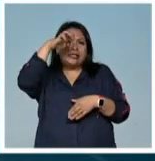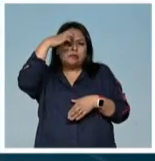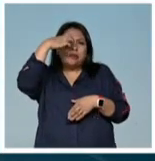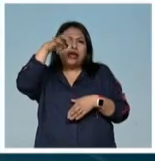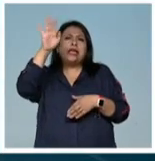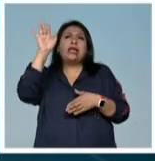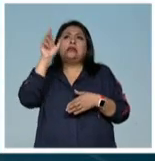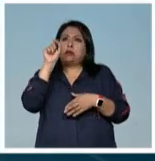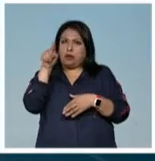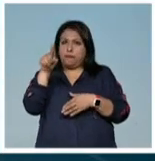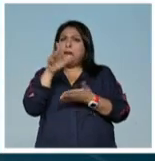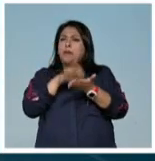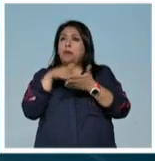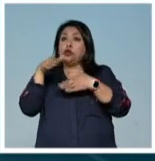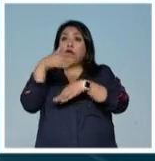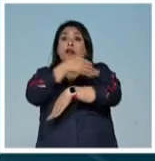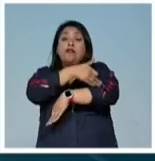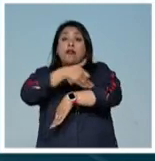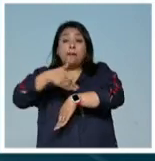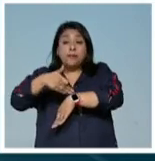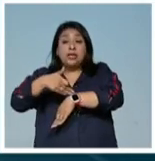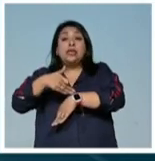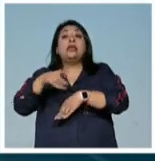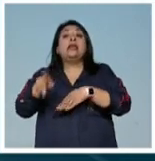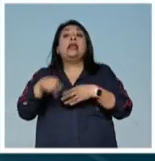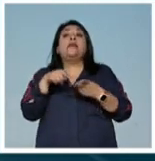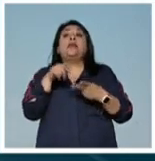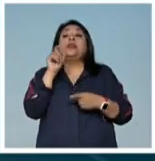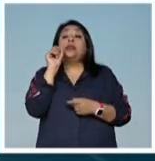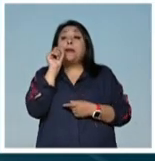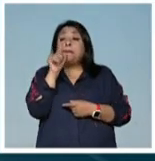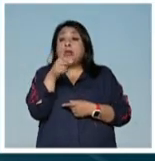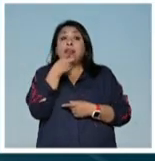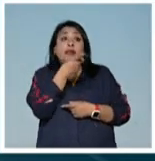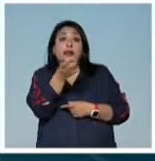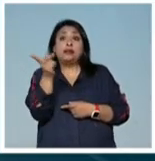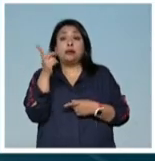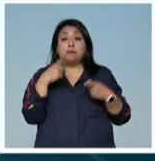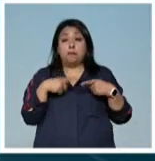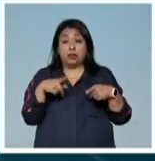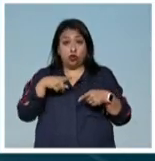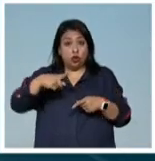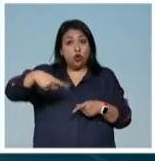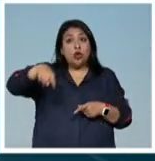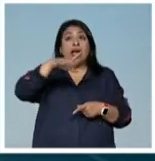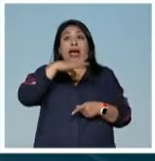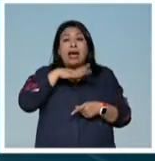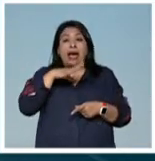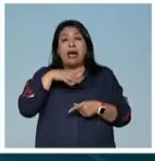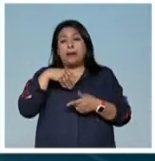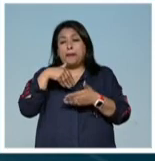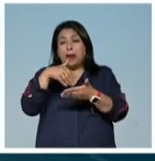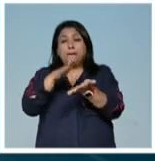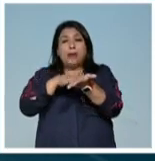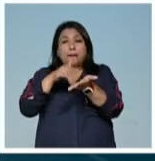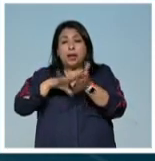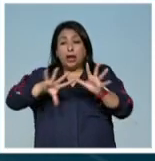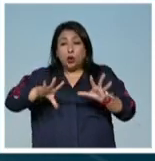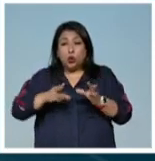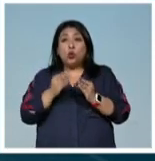familia incluso, que se acerquen, pero también decirle a las personas que si tienen un acervo documental